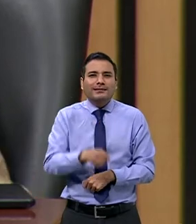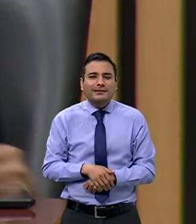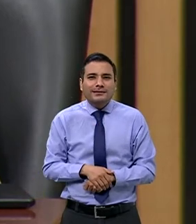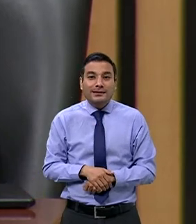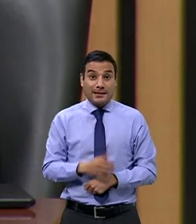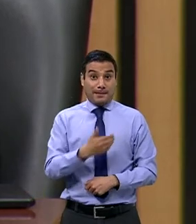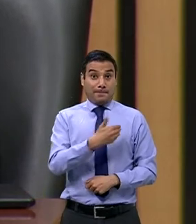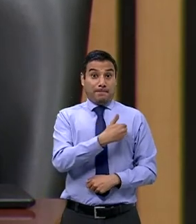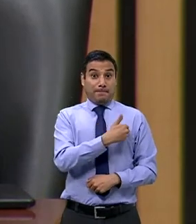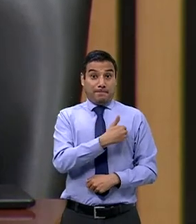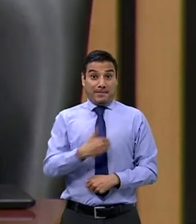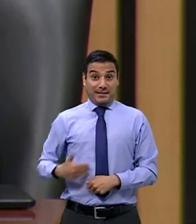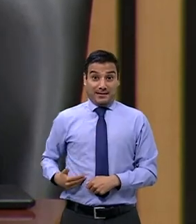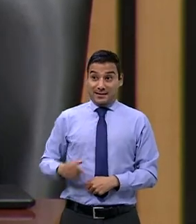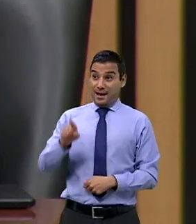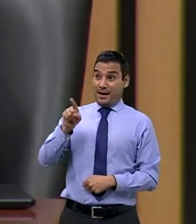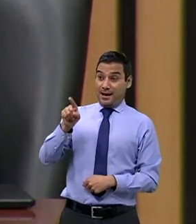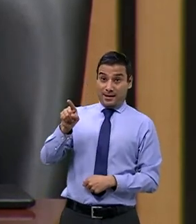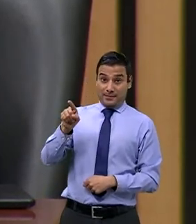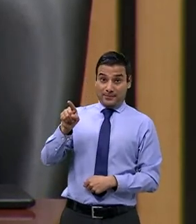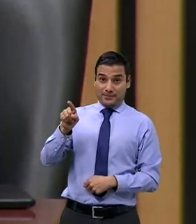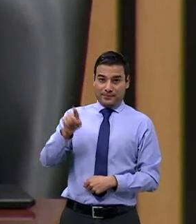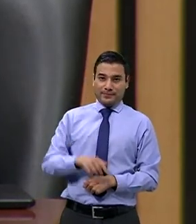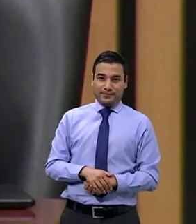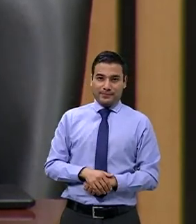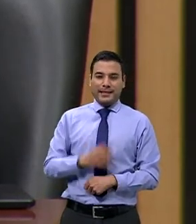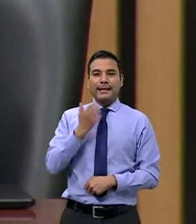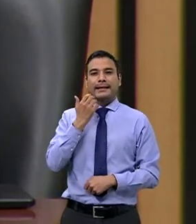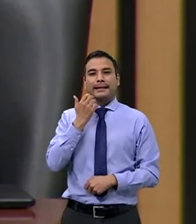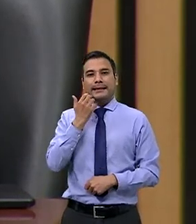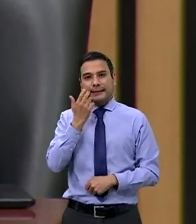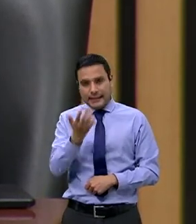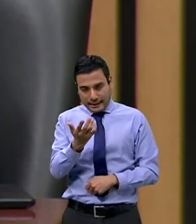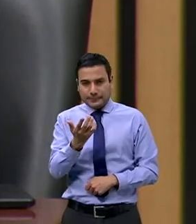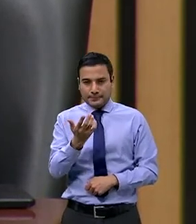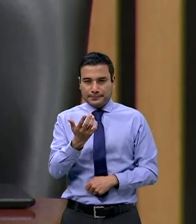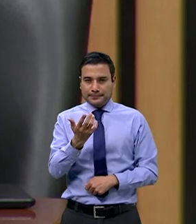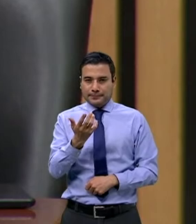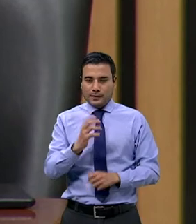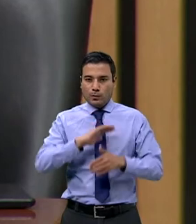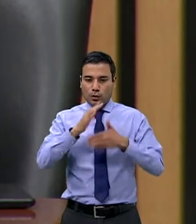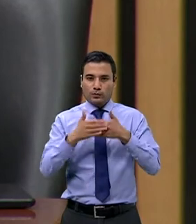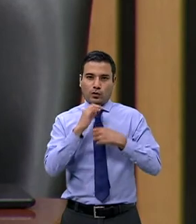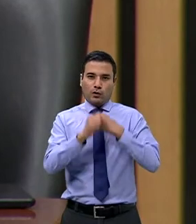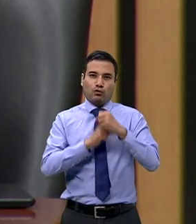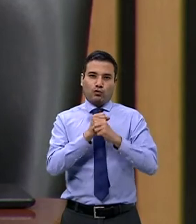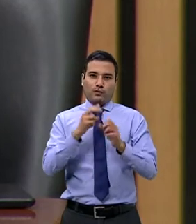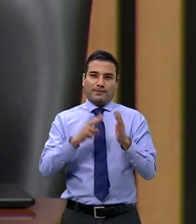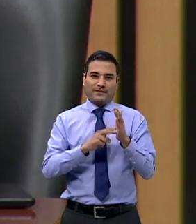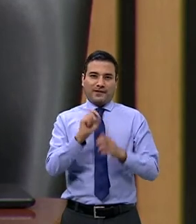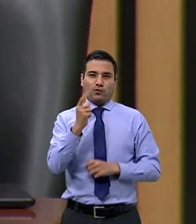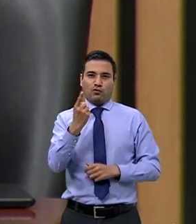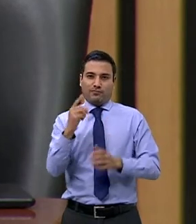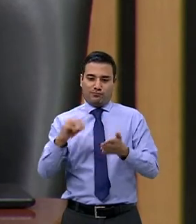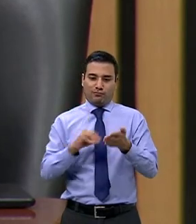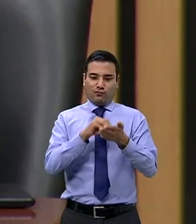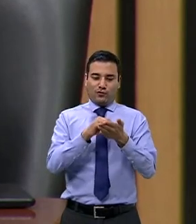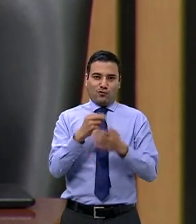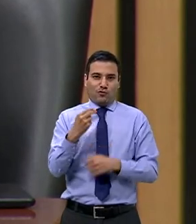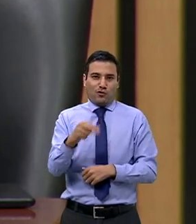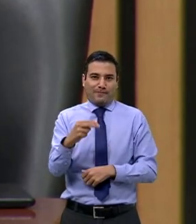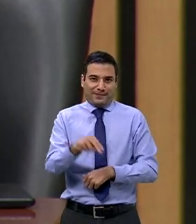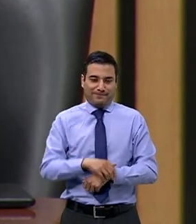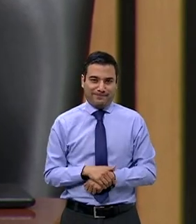volviera a estar en las boletas de 2021 y por qué razón porque no quería dejar